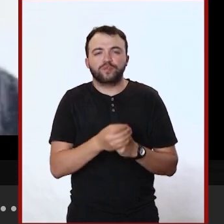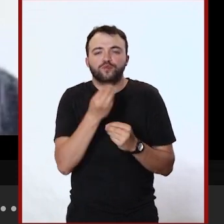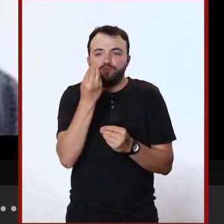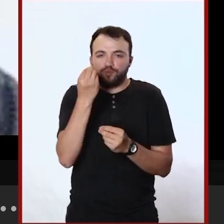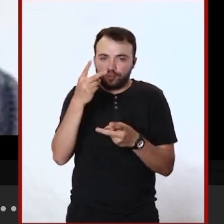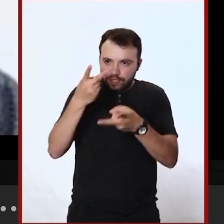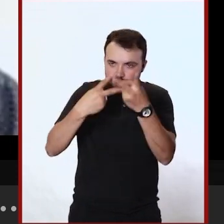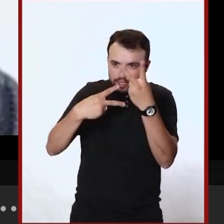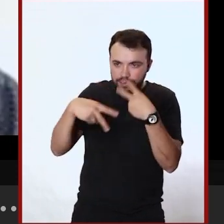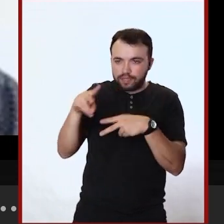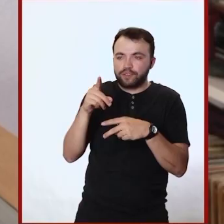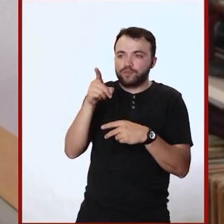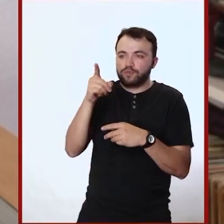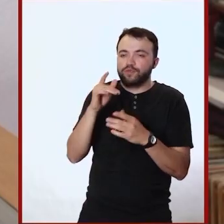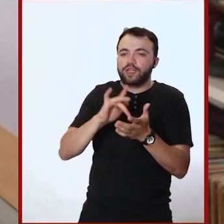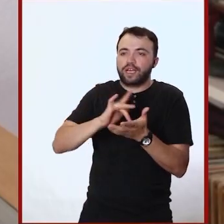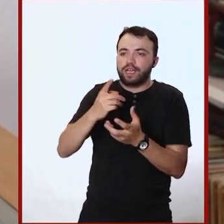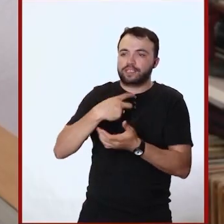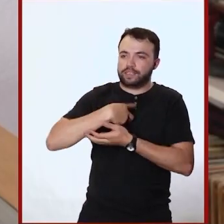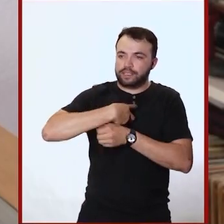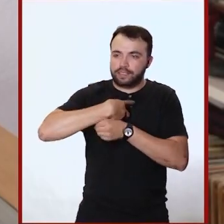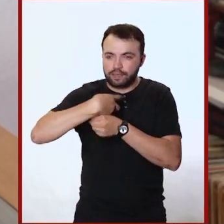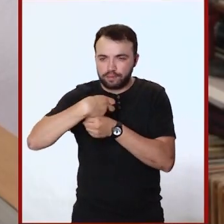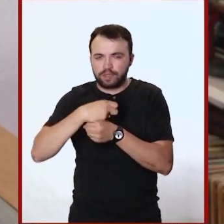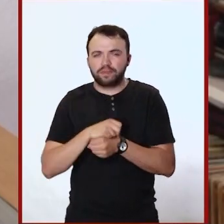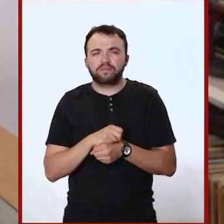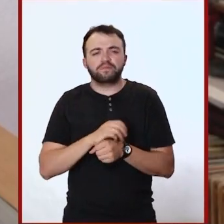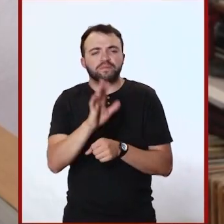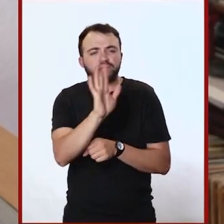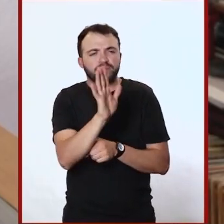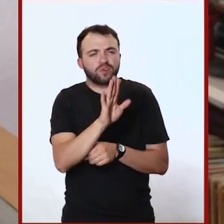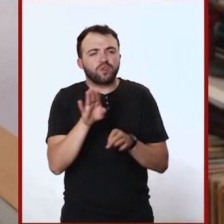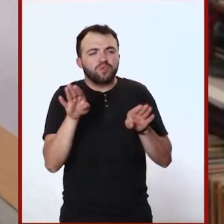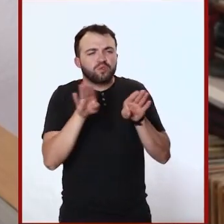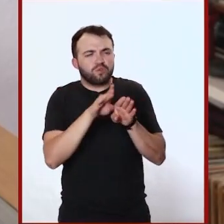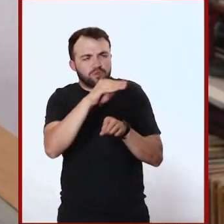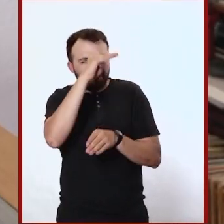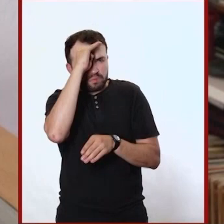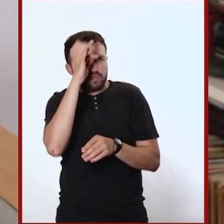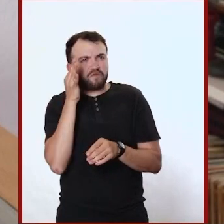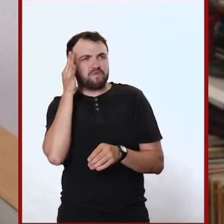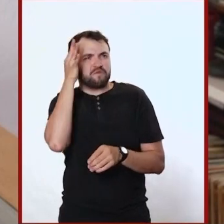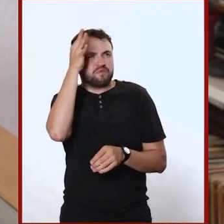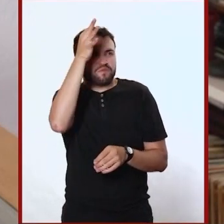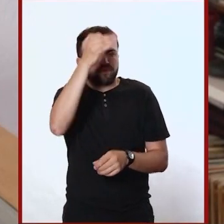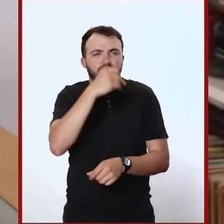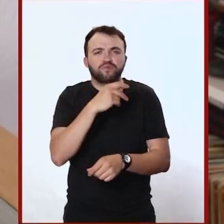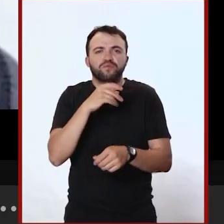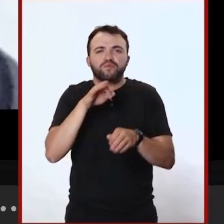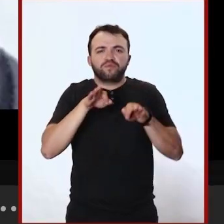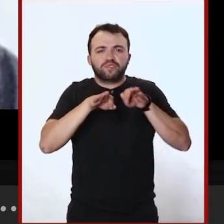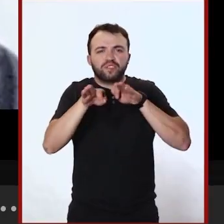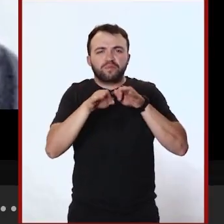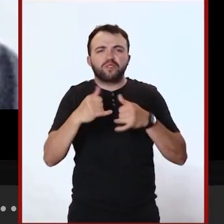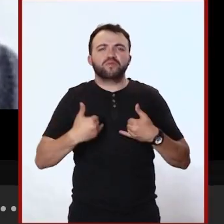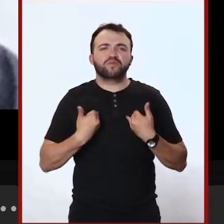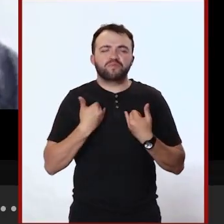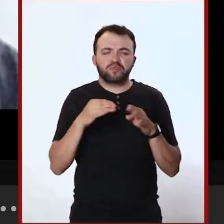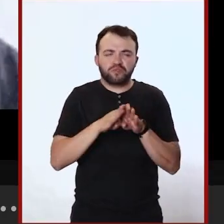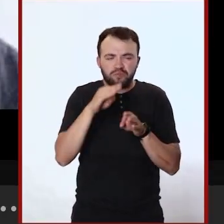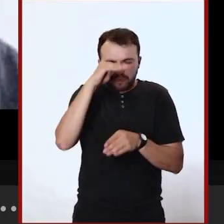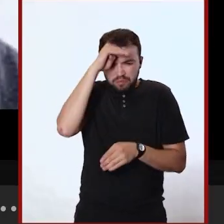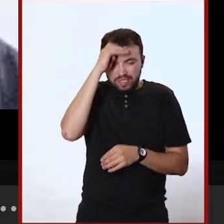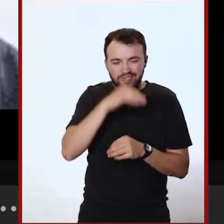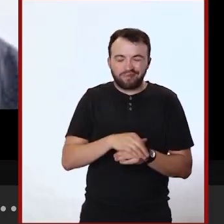estar con ustedes. Muchas gracias. Manuel, ¿cómo pinta el panorama laboral para los jóvenes en México? Pues es un tema lleno de retos, la